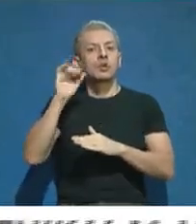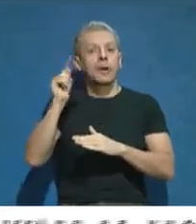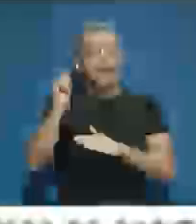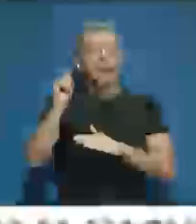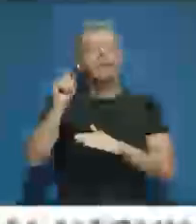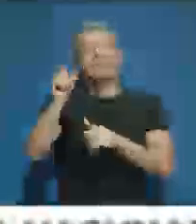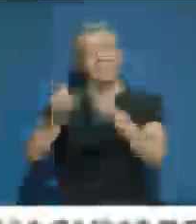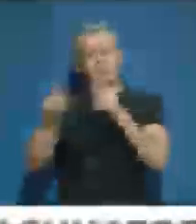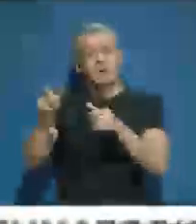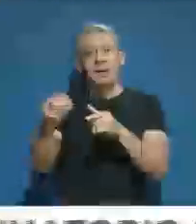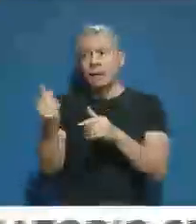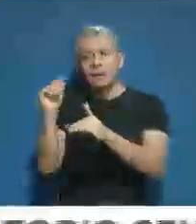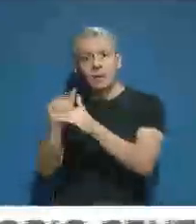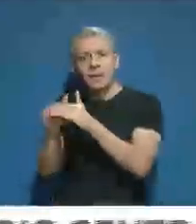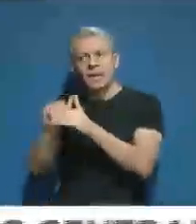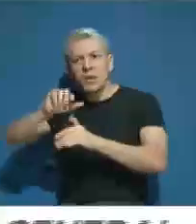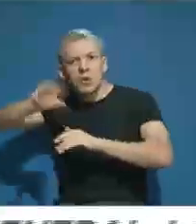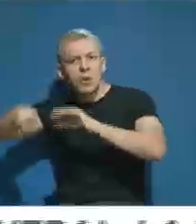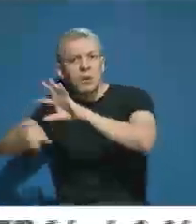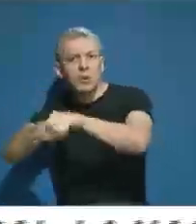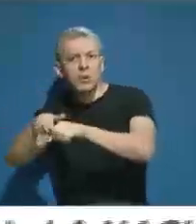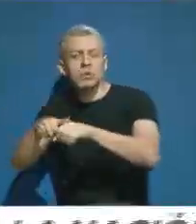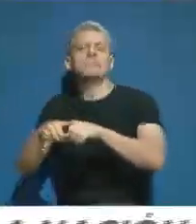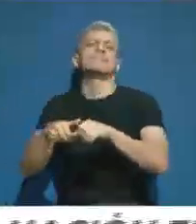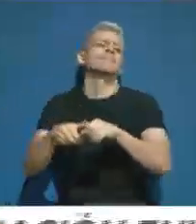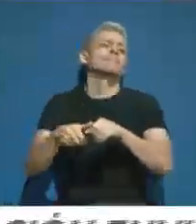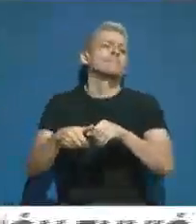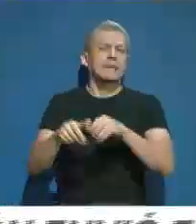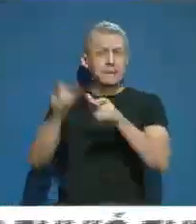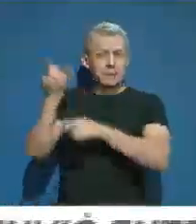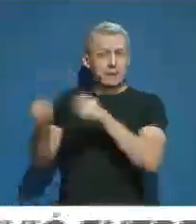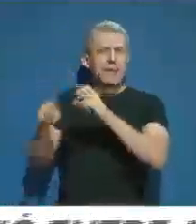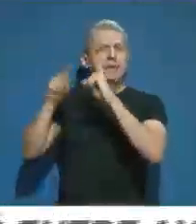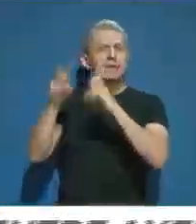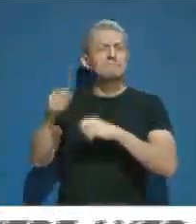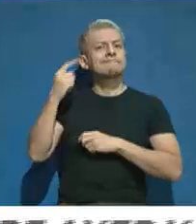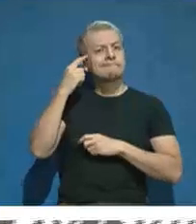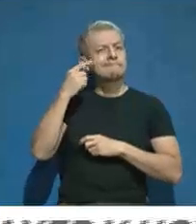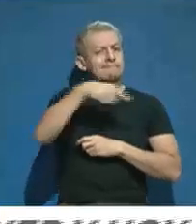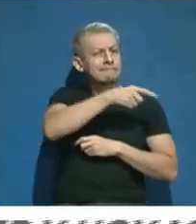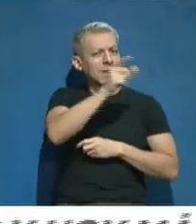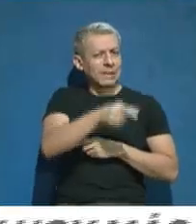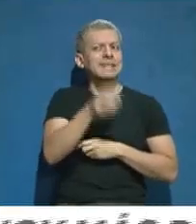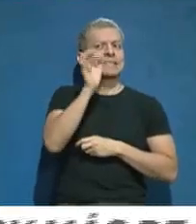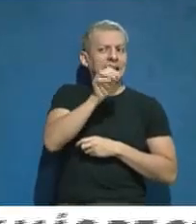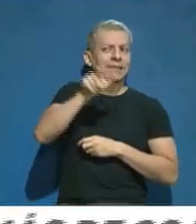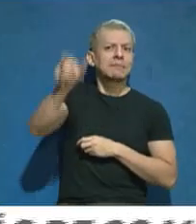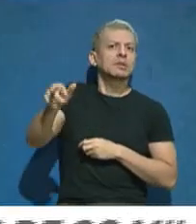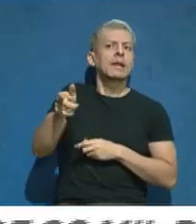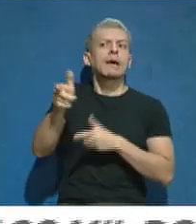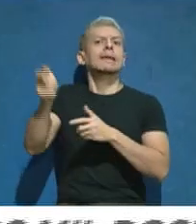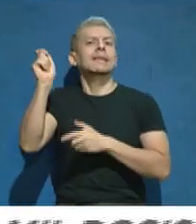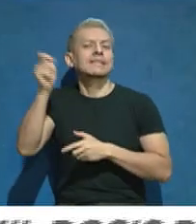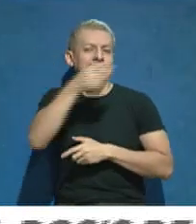tenían estas personas. Entonces, lo que presumían al principio los investigadores es que contaban con datos precisos en base a